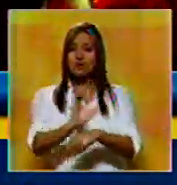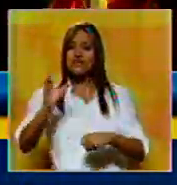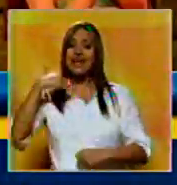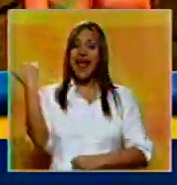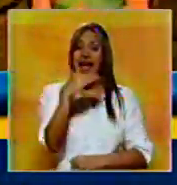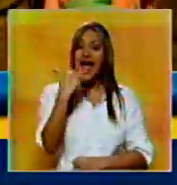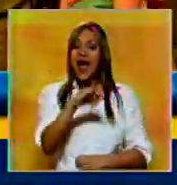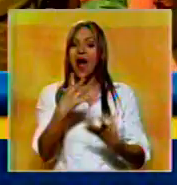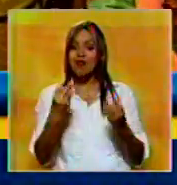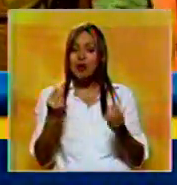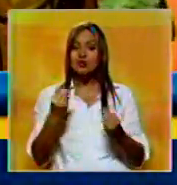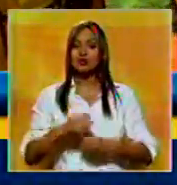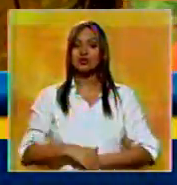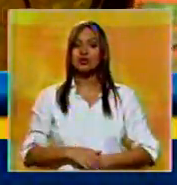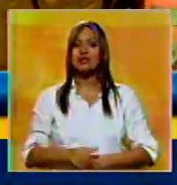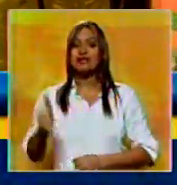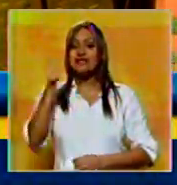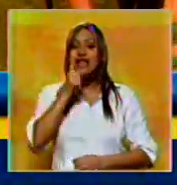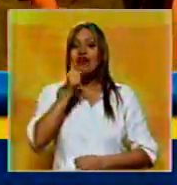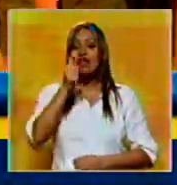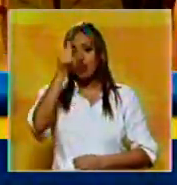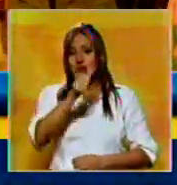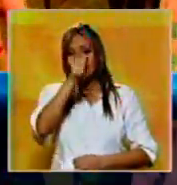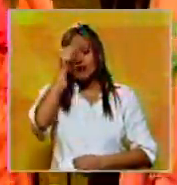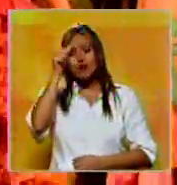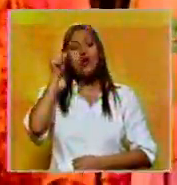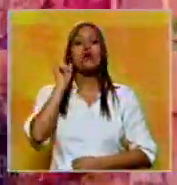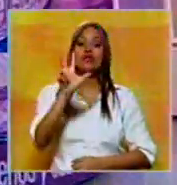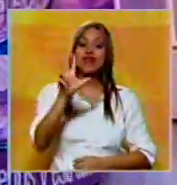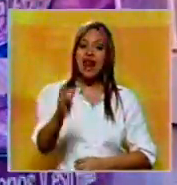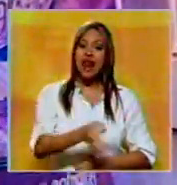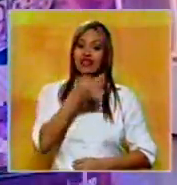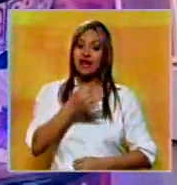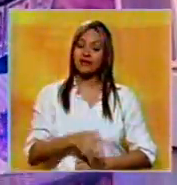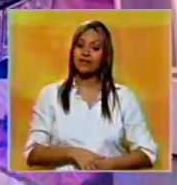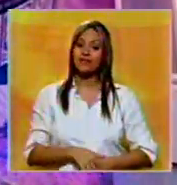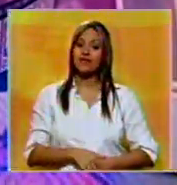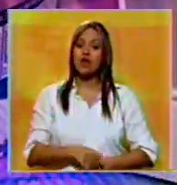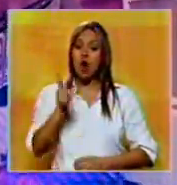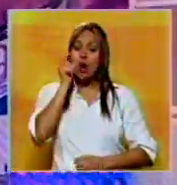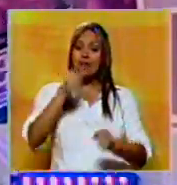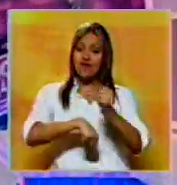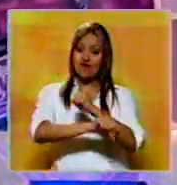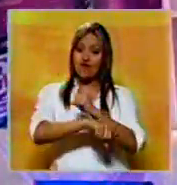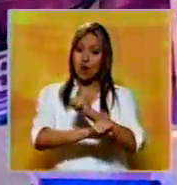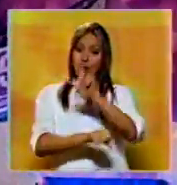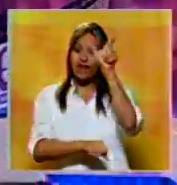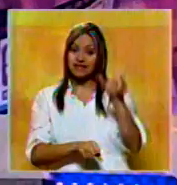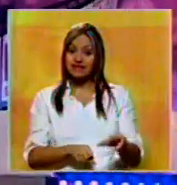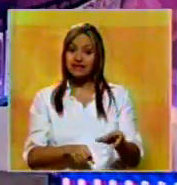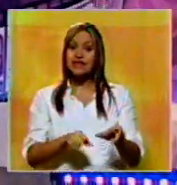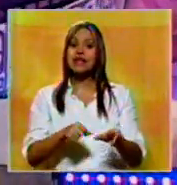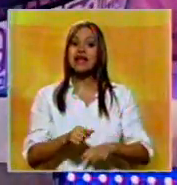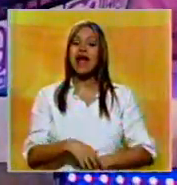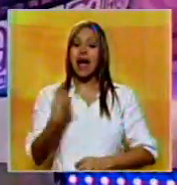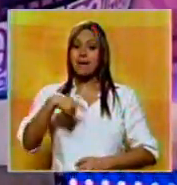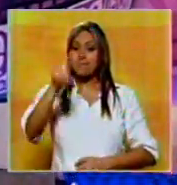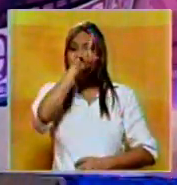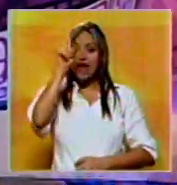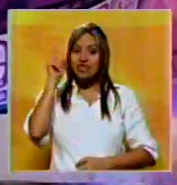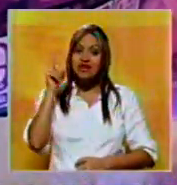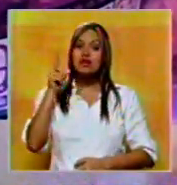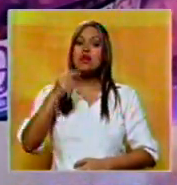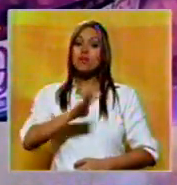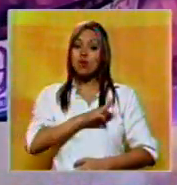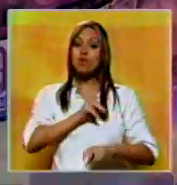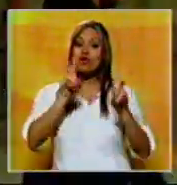diversión. Las funciones son el sábado y domingo a las 3 de la tarde. Y el futbolista Cristiano Ronaldo presentó en Madrid su línea de